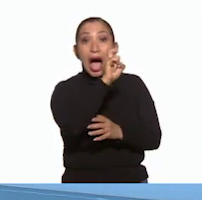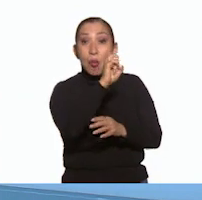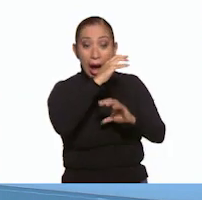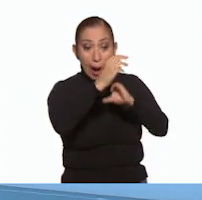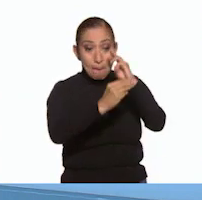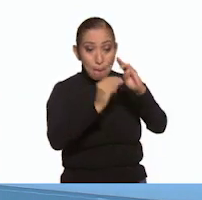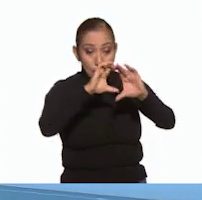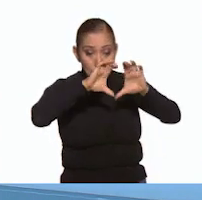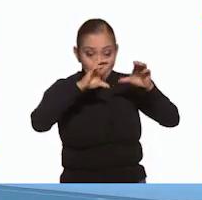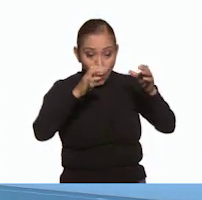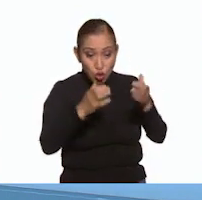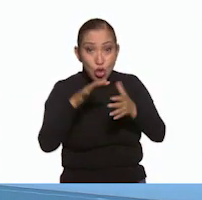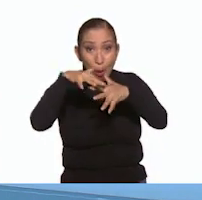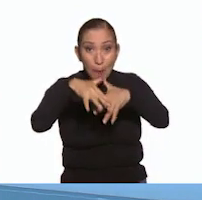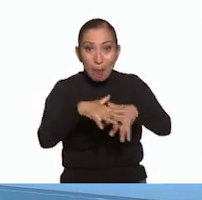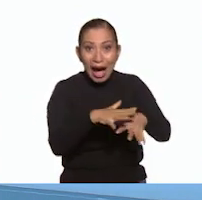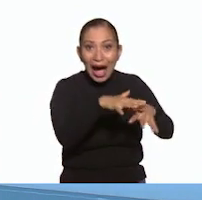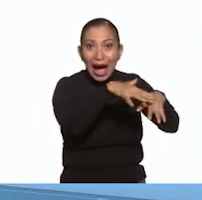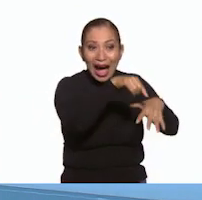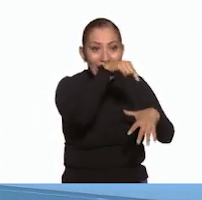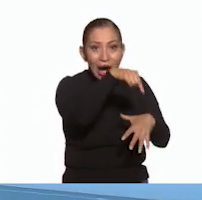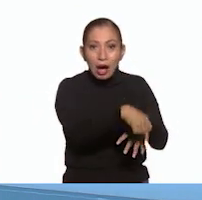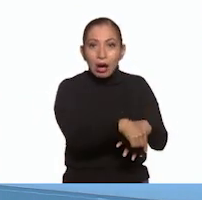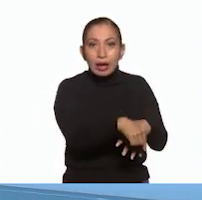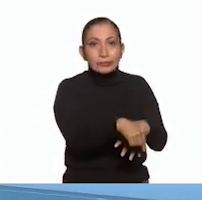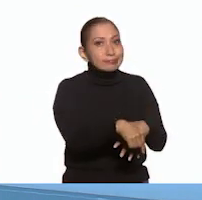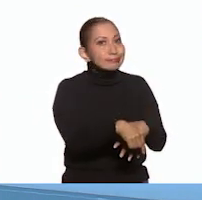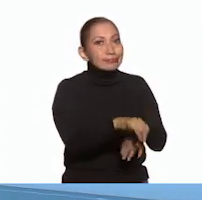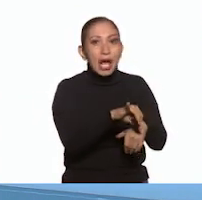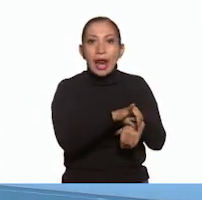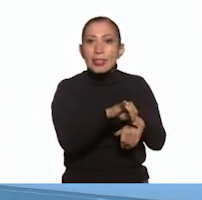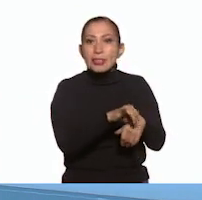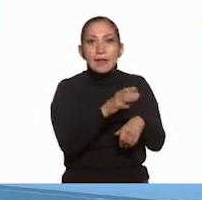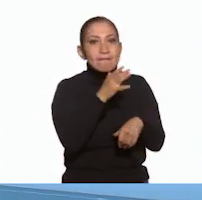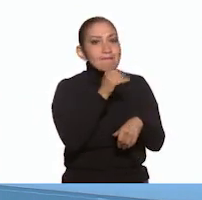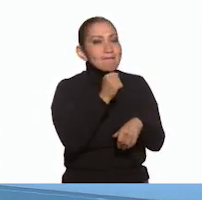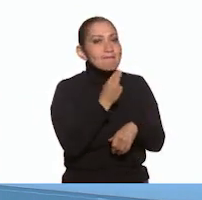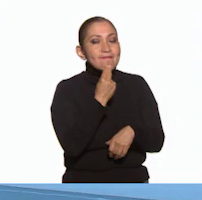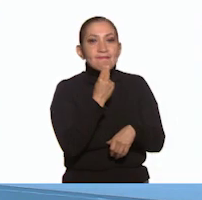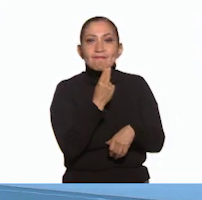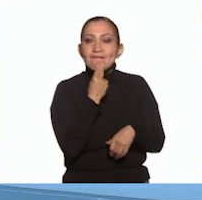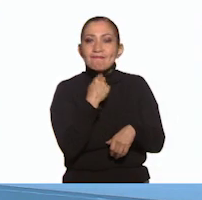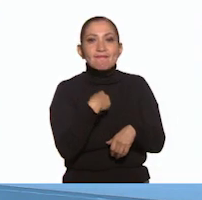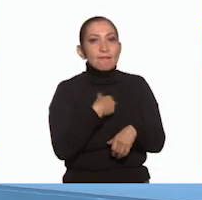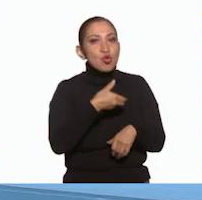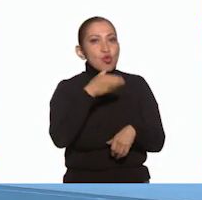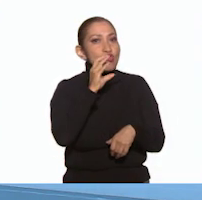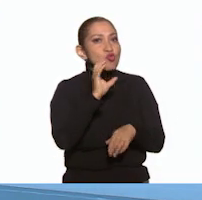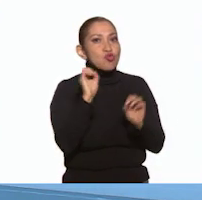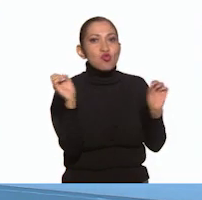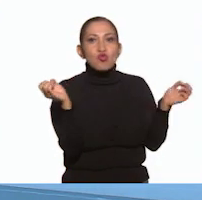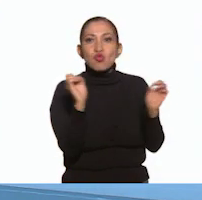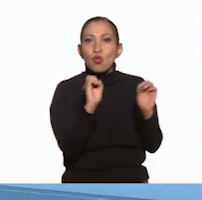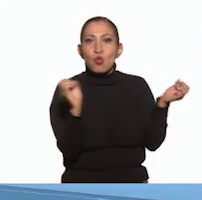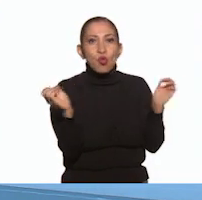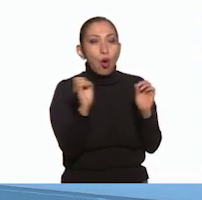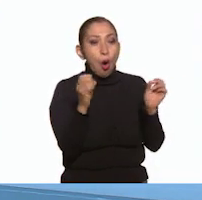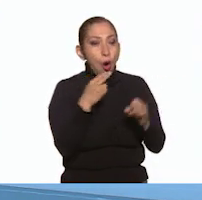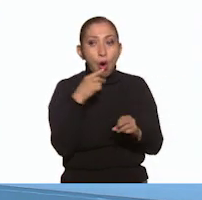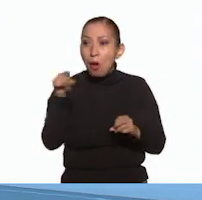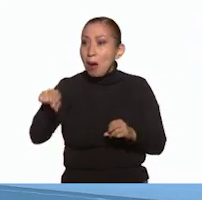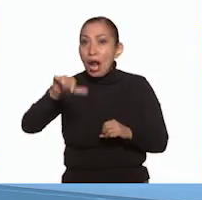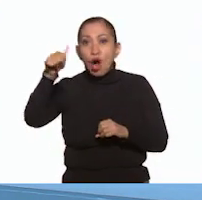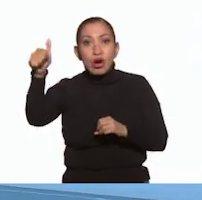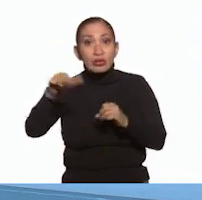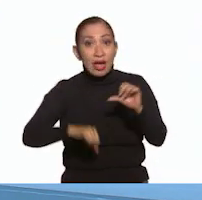que se encuentra en los mares y océanos es salada, por lo que no podemos beber ni se puede emplear en